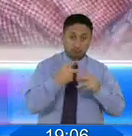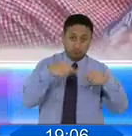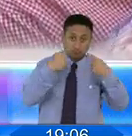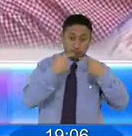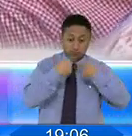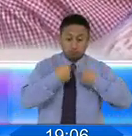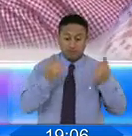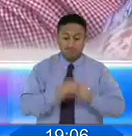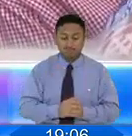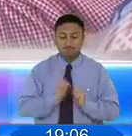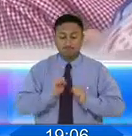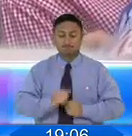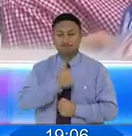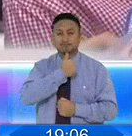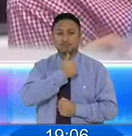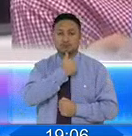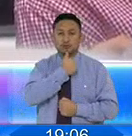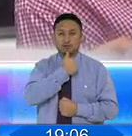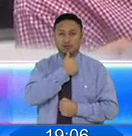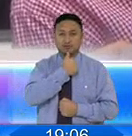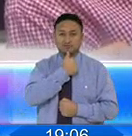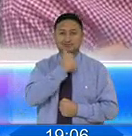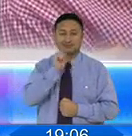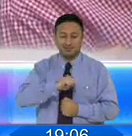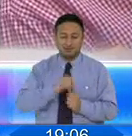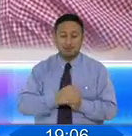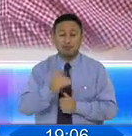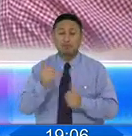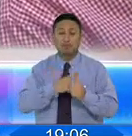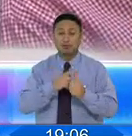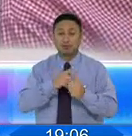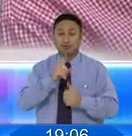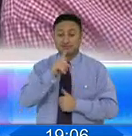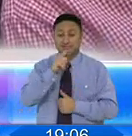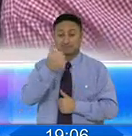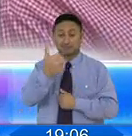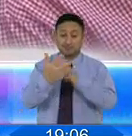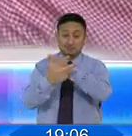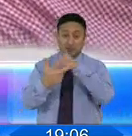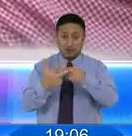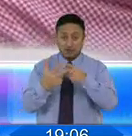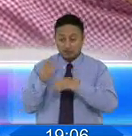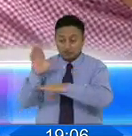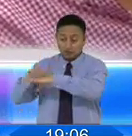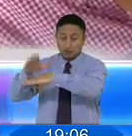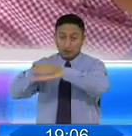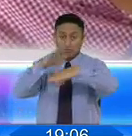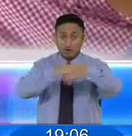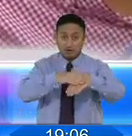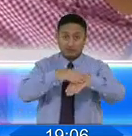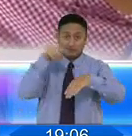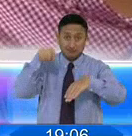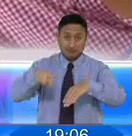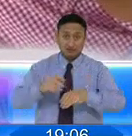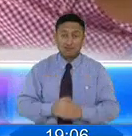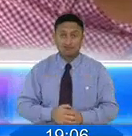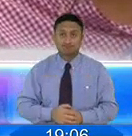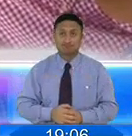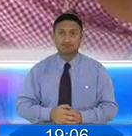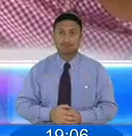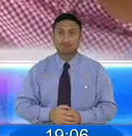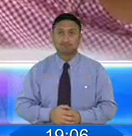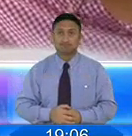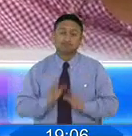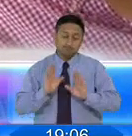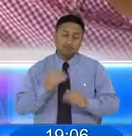prefiero reservar porque esos, los primeros que tienen que informarse son justamente los consejeros, ¿verdad? Entonces esto se